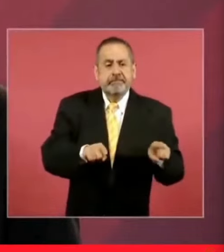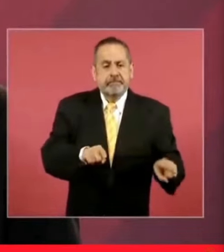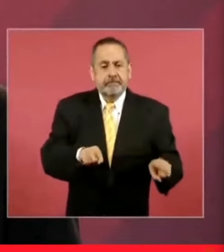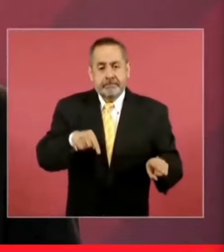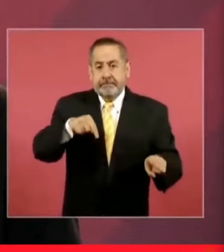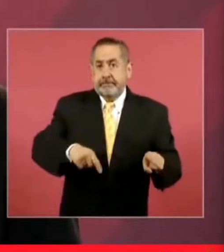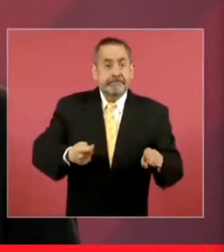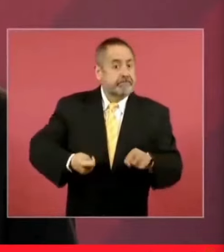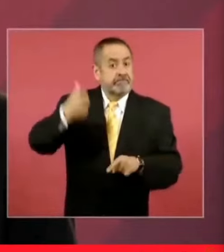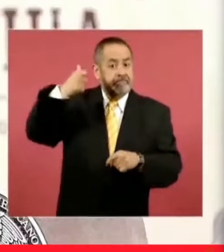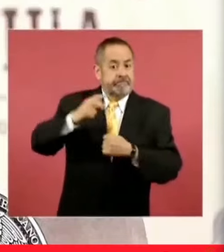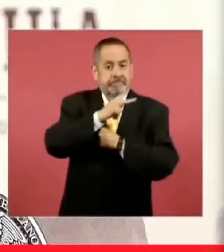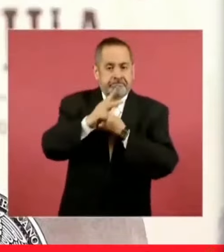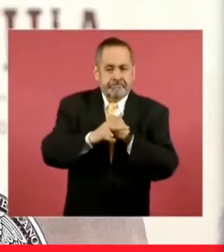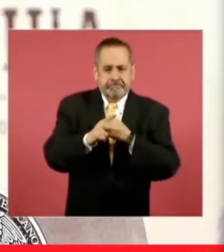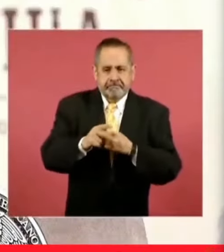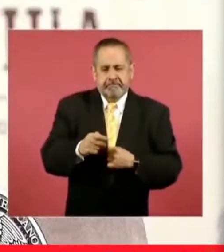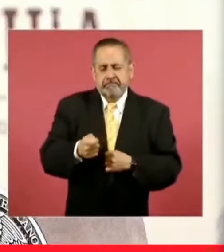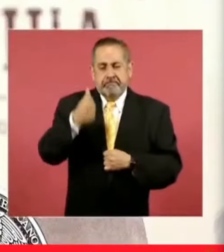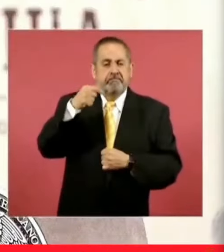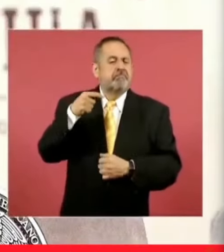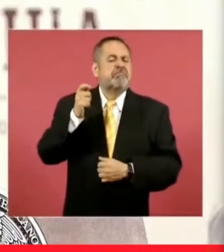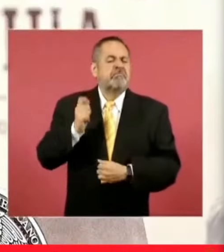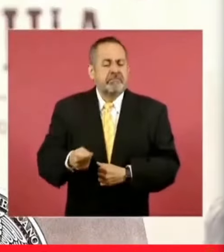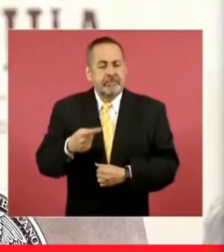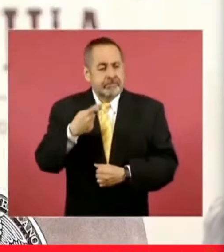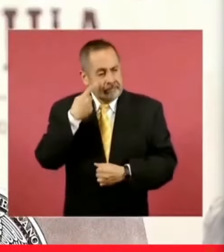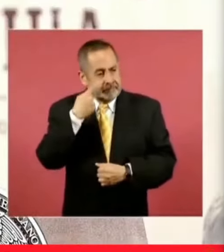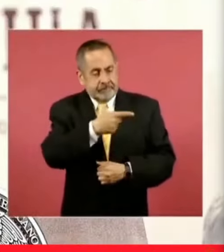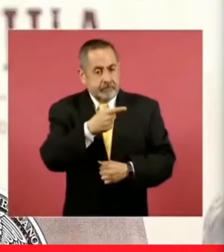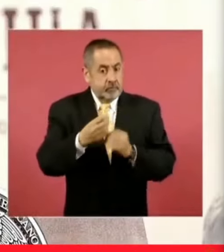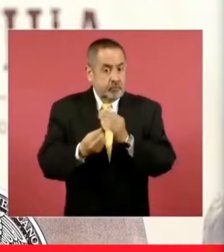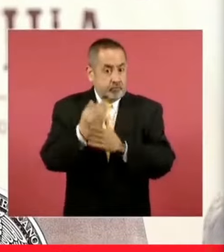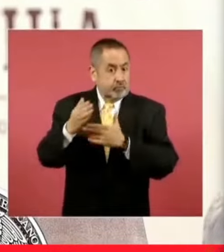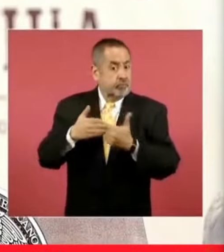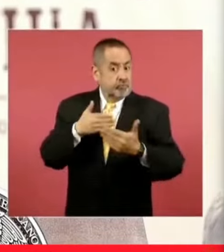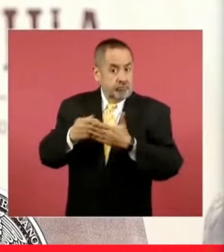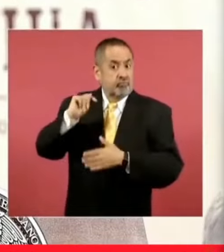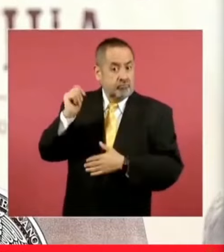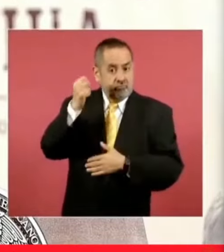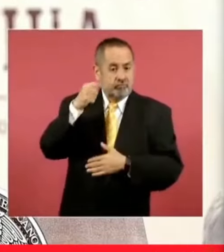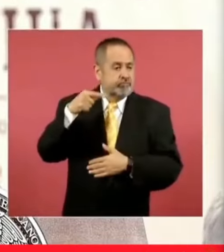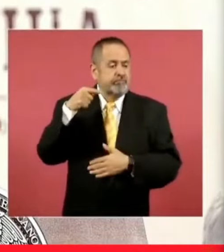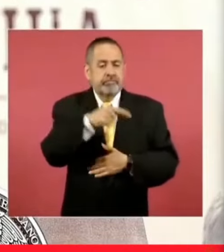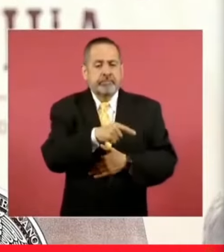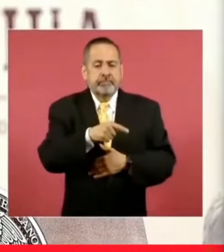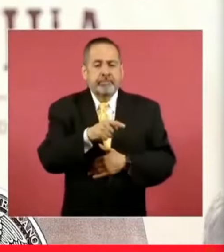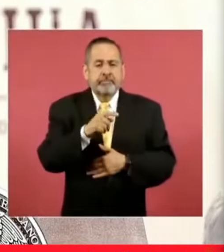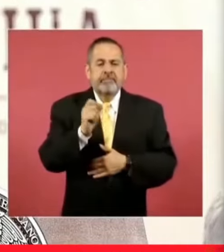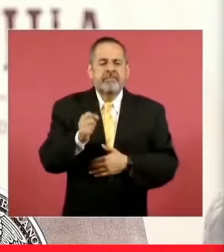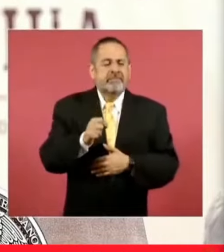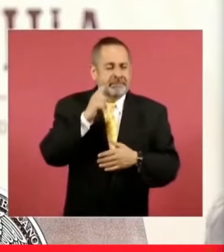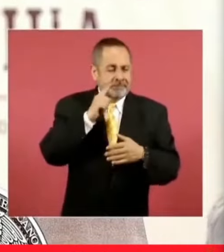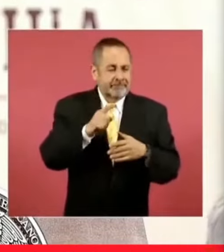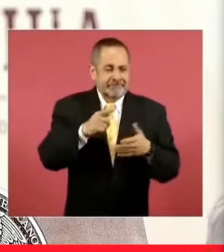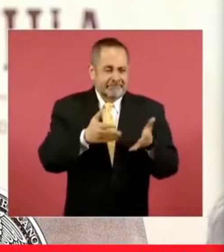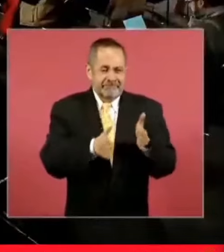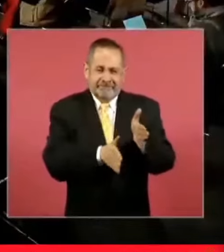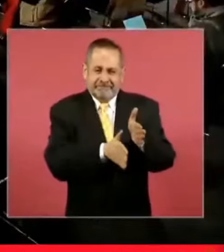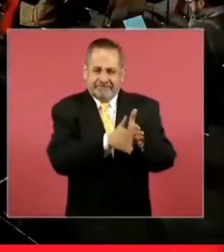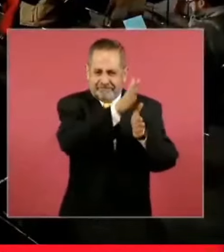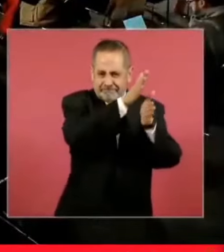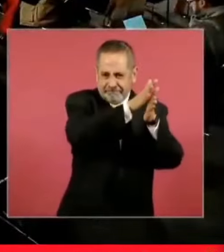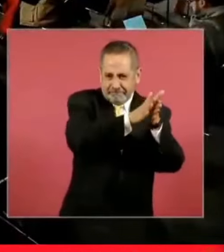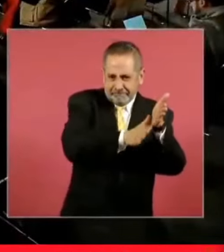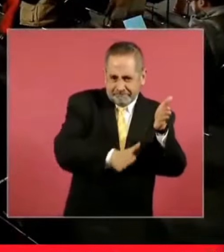aquí en nuestro país. Otra de las innovaciones tecnológicas fue el sistema de atraque de la cortina. La cortina